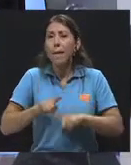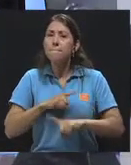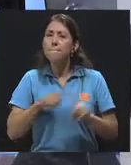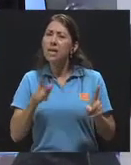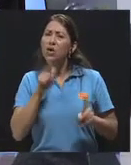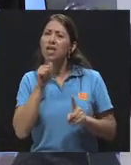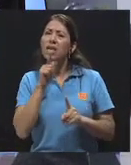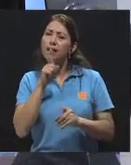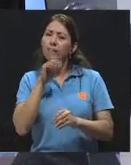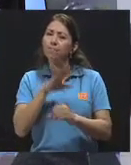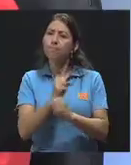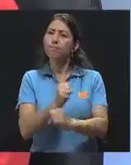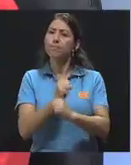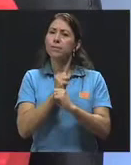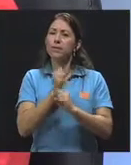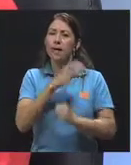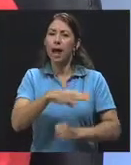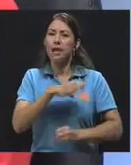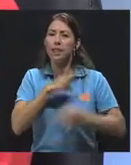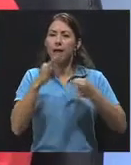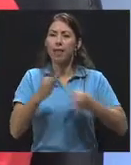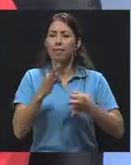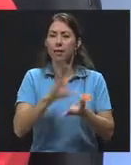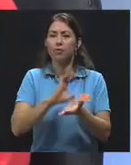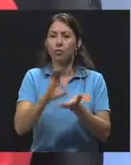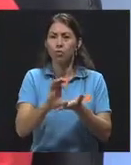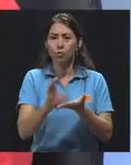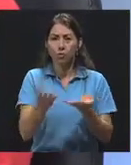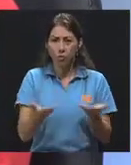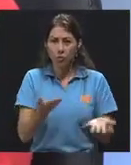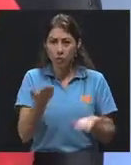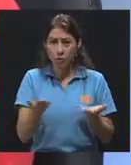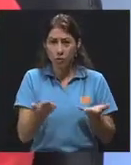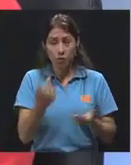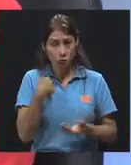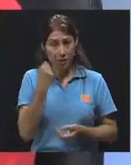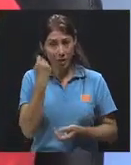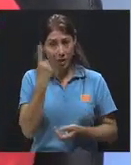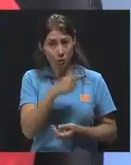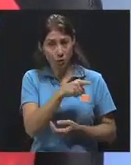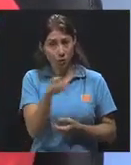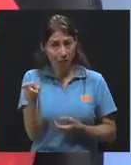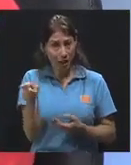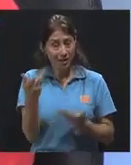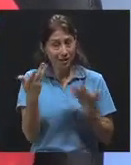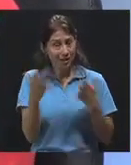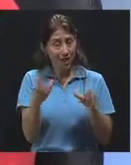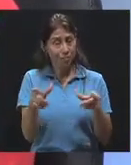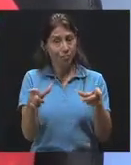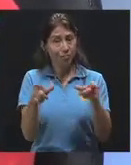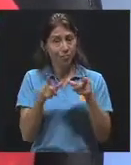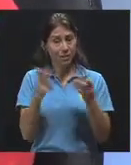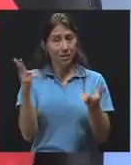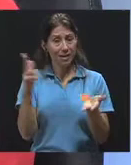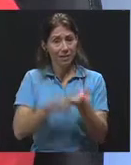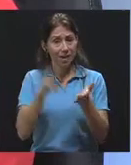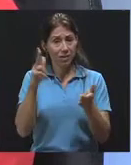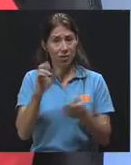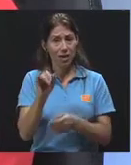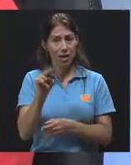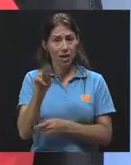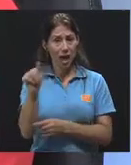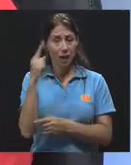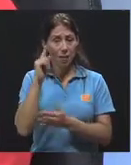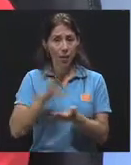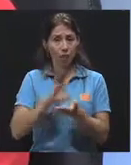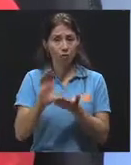¿quién garantiza la calidad de estos cursos? Y es una duda que siempre he tenido. Entiendo que ustedes tienen inclusive certificación del INAH